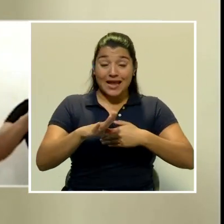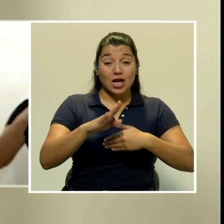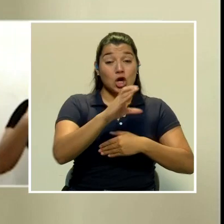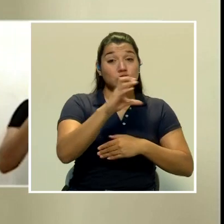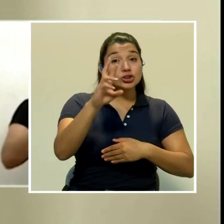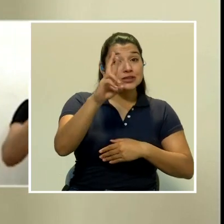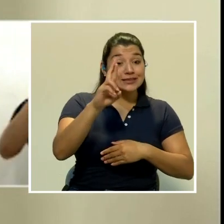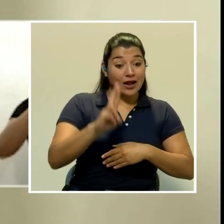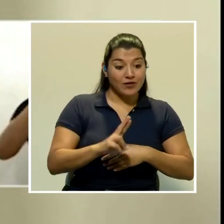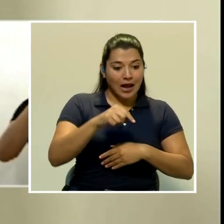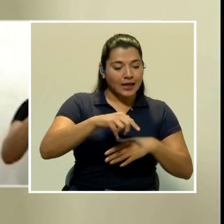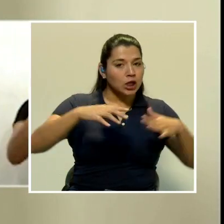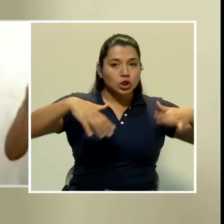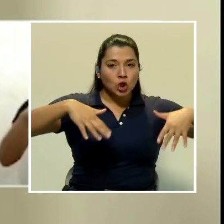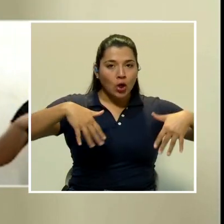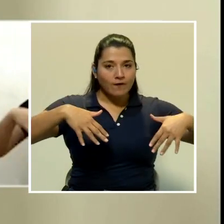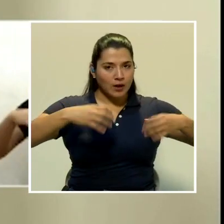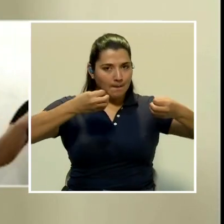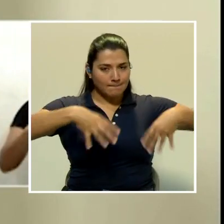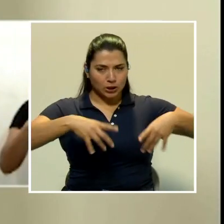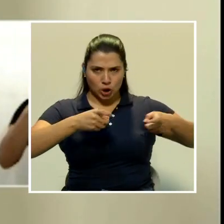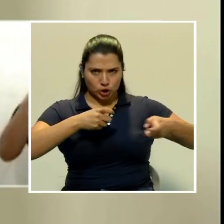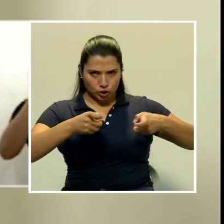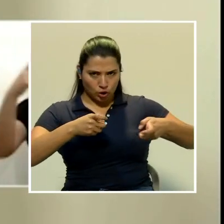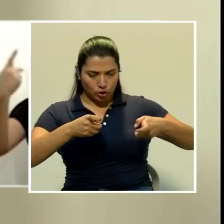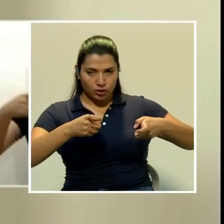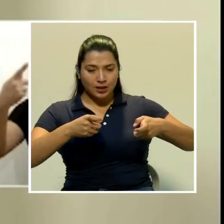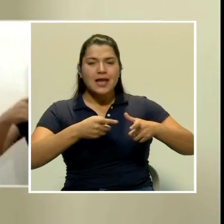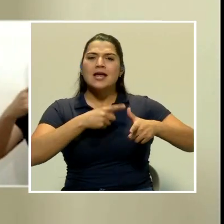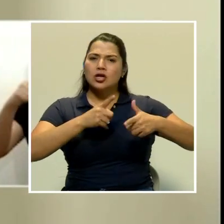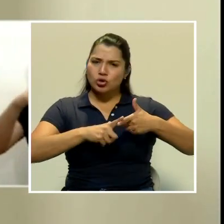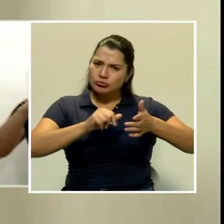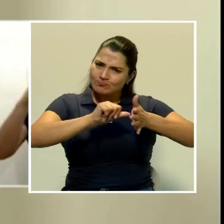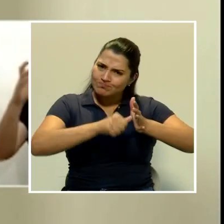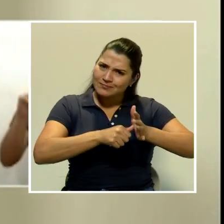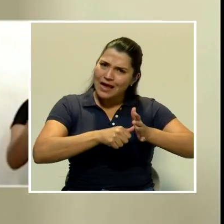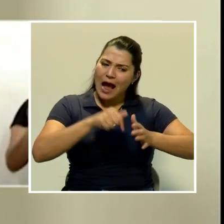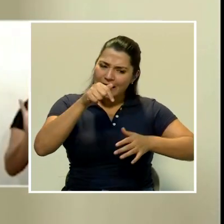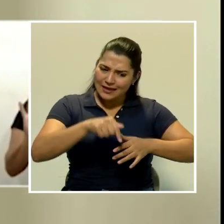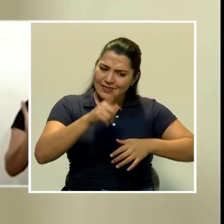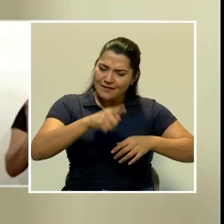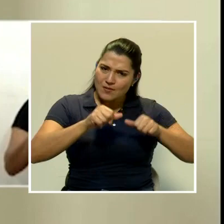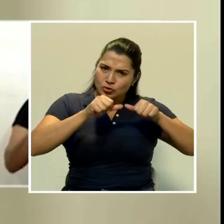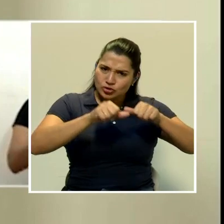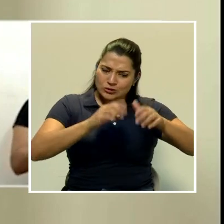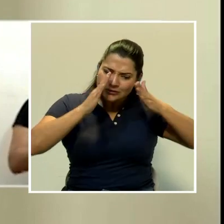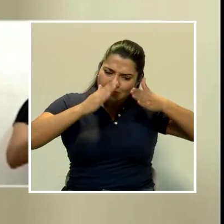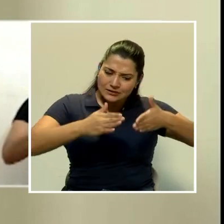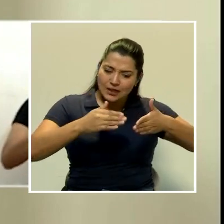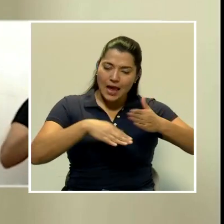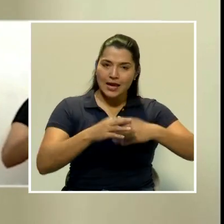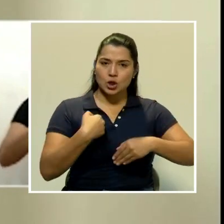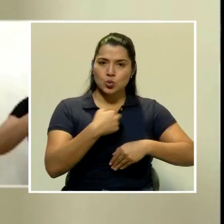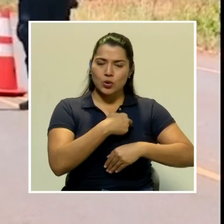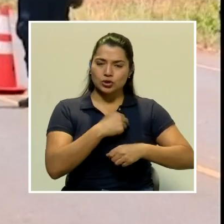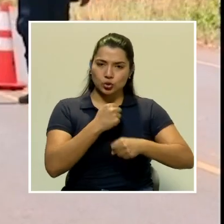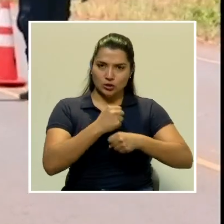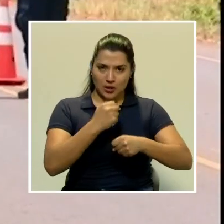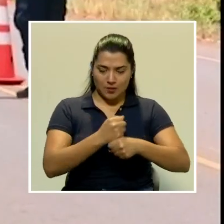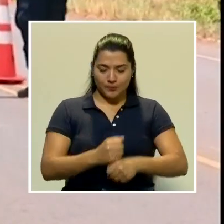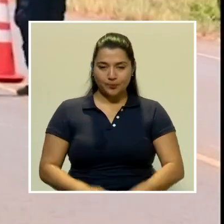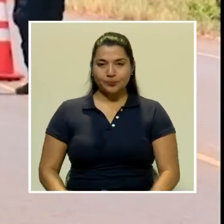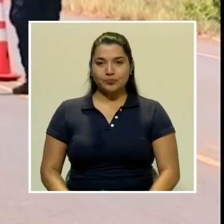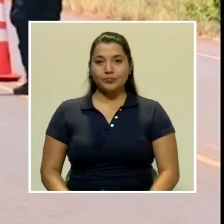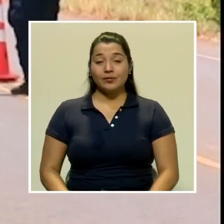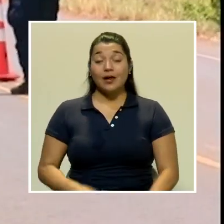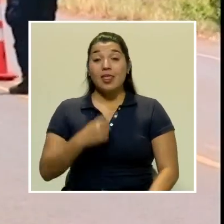transmisión comunitaria y por eso yo insisto en que tenemos que seguir concentrados también en nuestro trabajo, en lo que podemos lograr. El